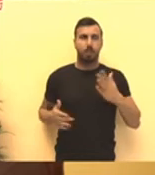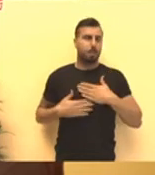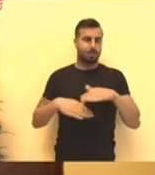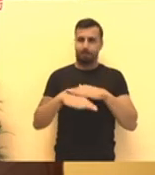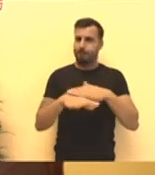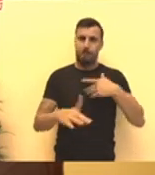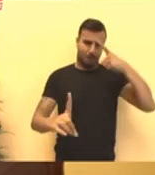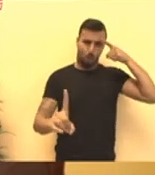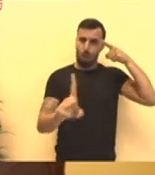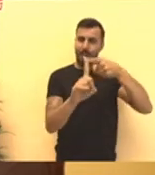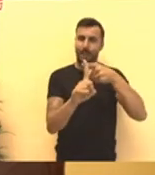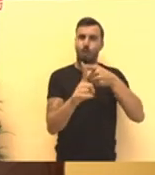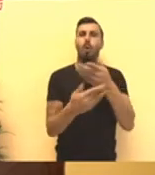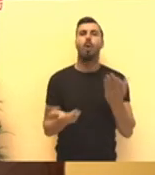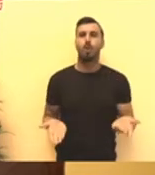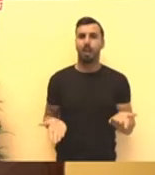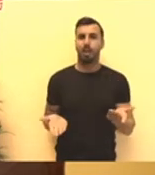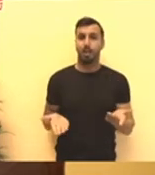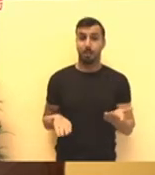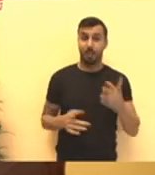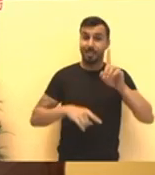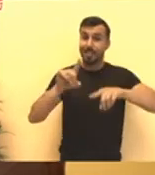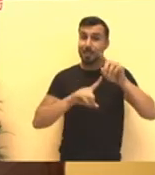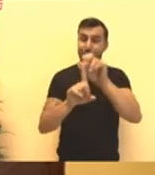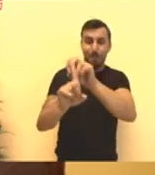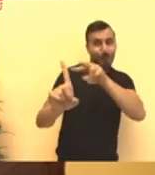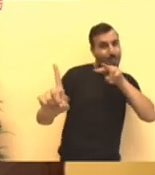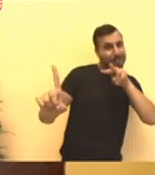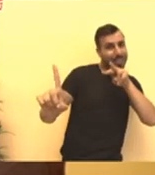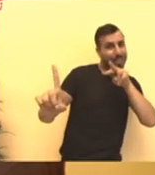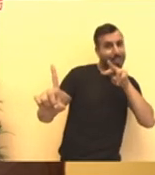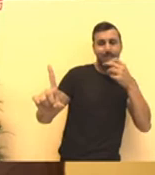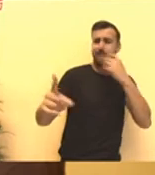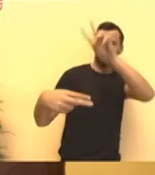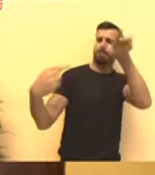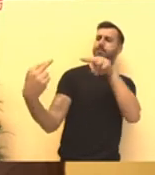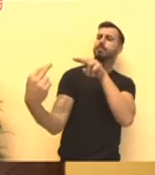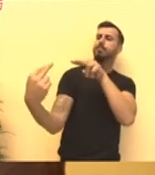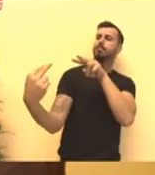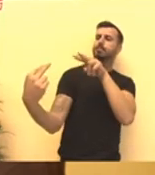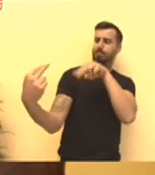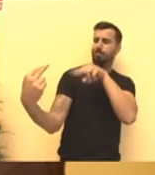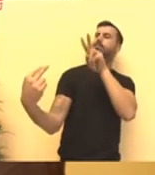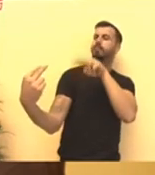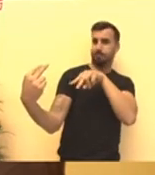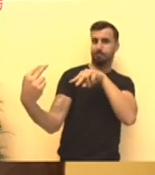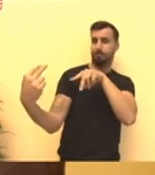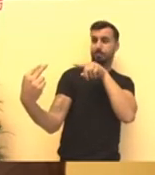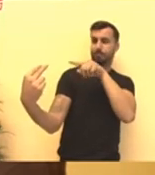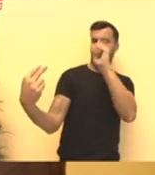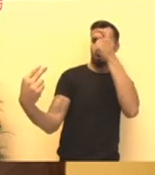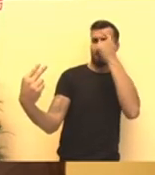o hacerles ver que según cómo mires a la persona que tengas delante, vas a crear un concepto sobre